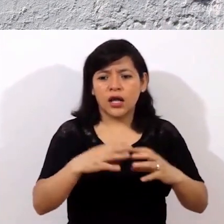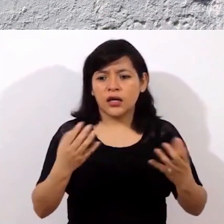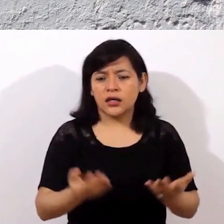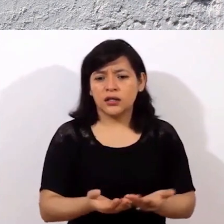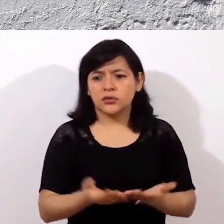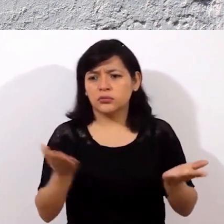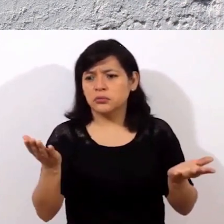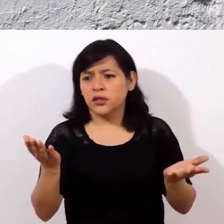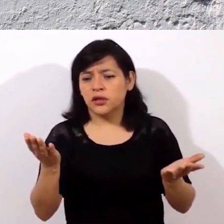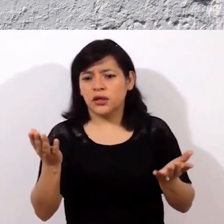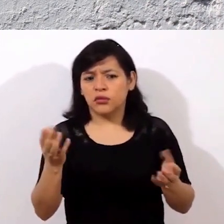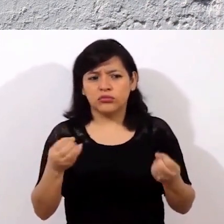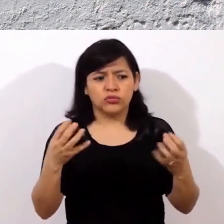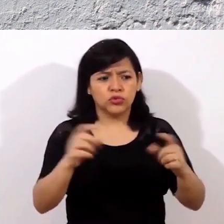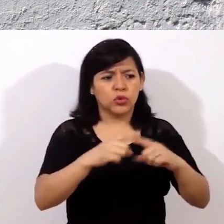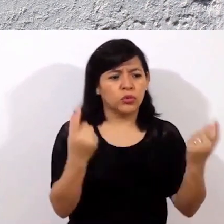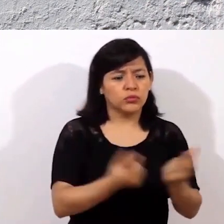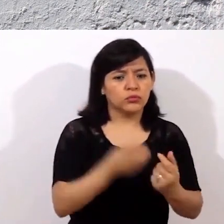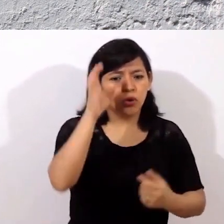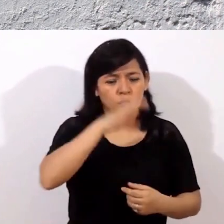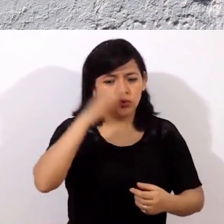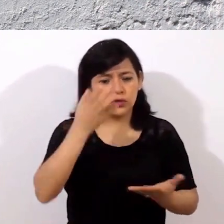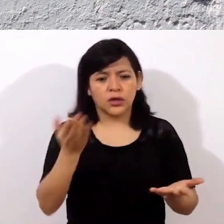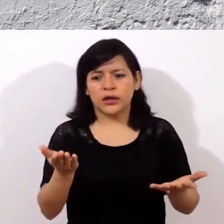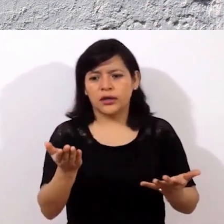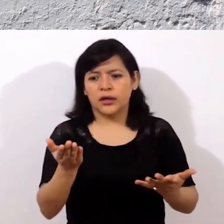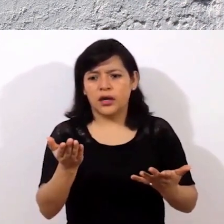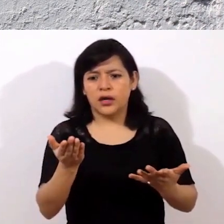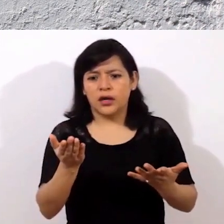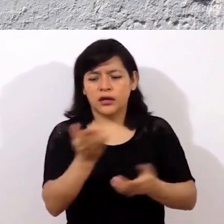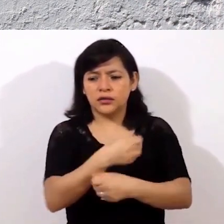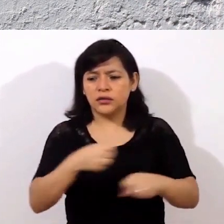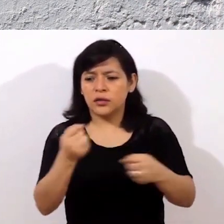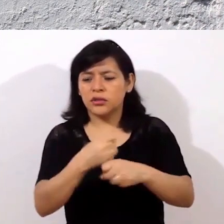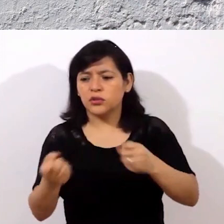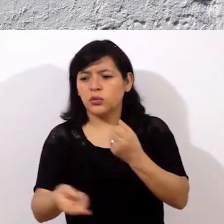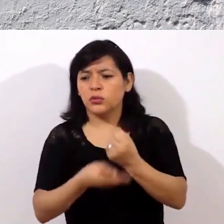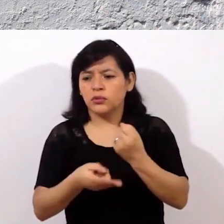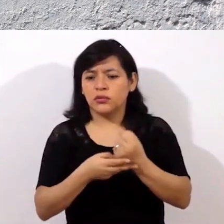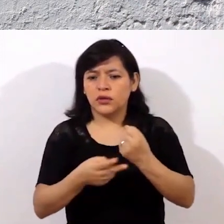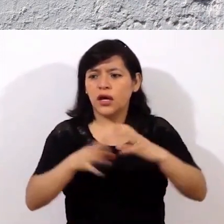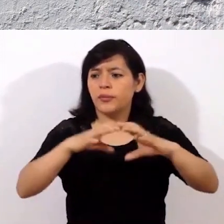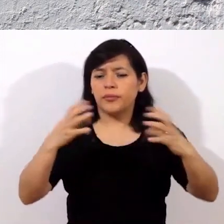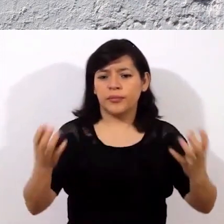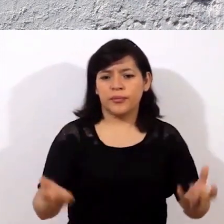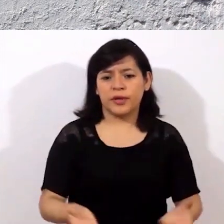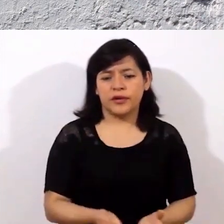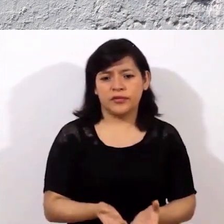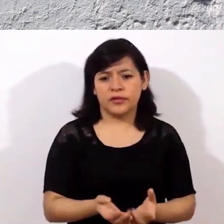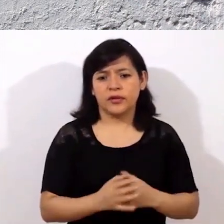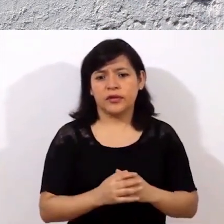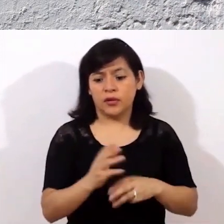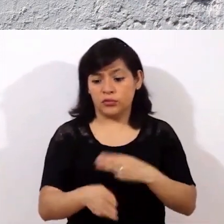etcétera. Ahora, el Señor les dice, no solamente la gente va a pasarla mal